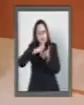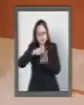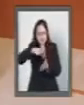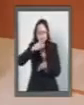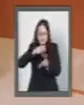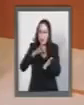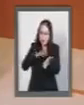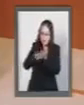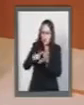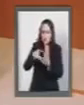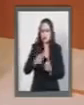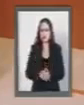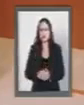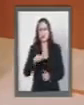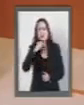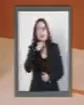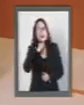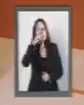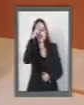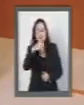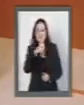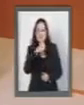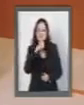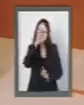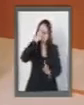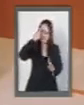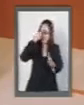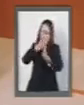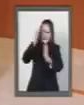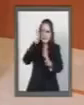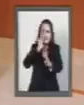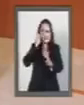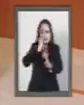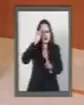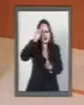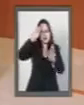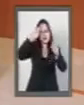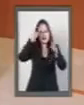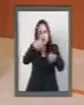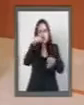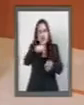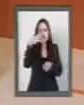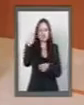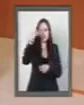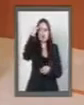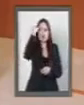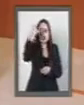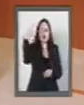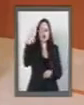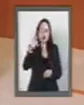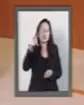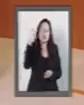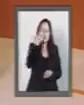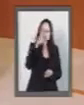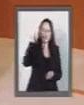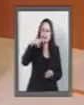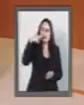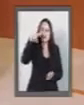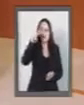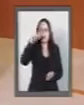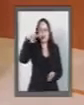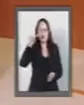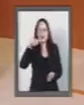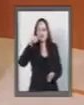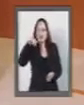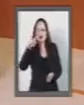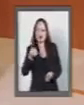no puede seguir dedicado a apuntalar las ocurrencias y necedades de Peña Nieto. A